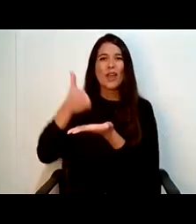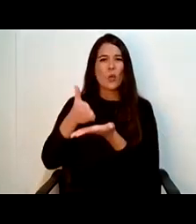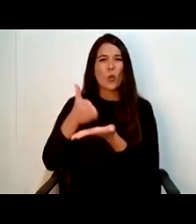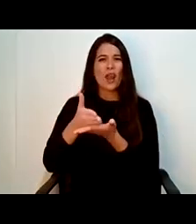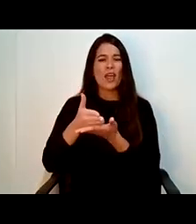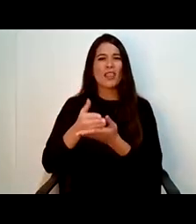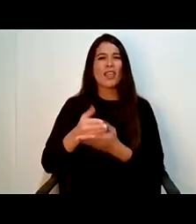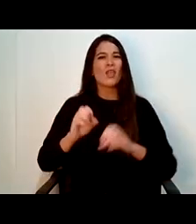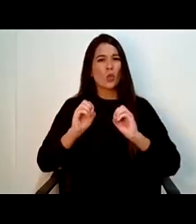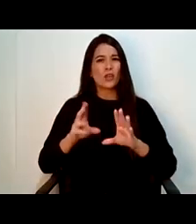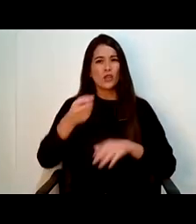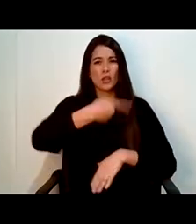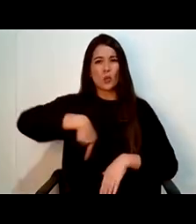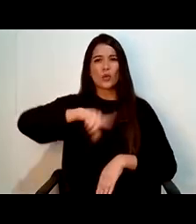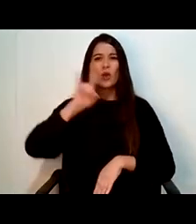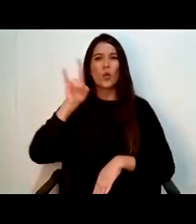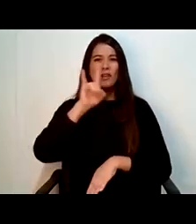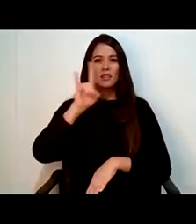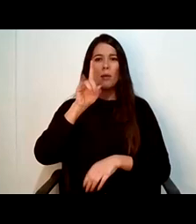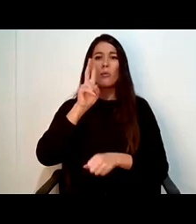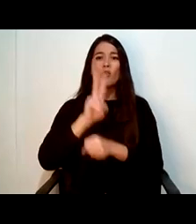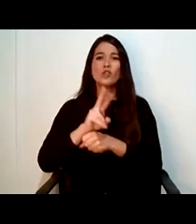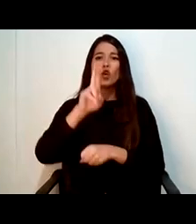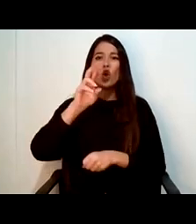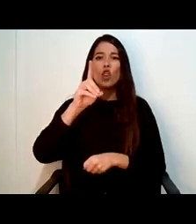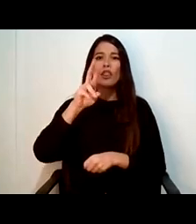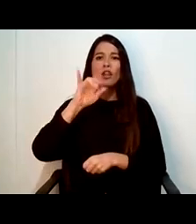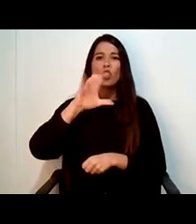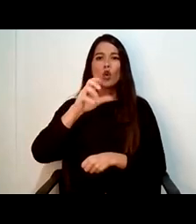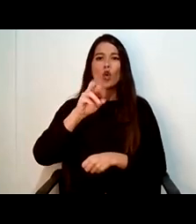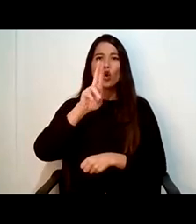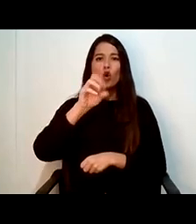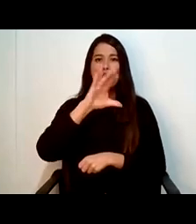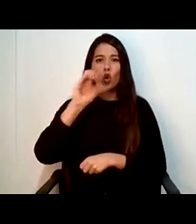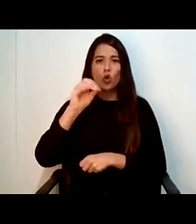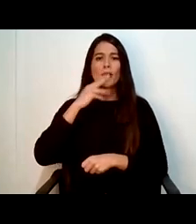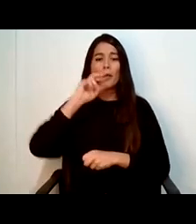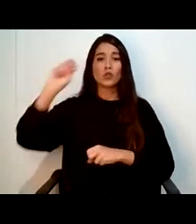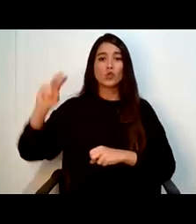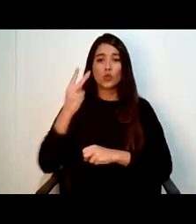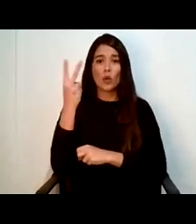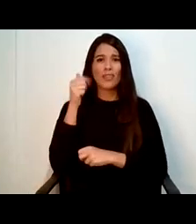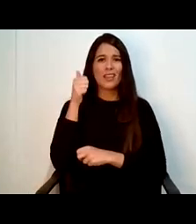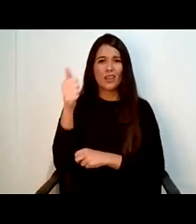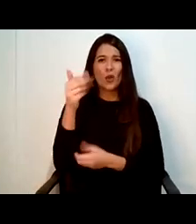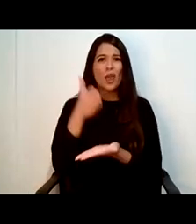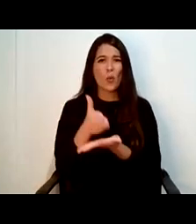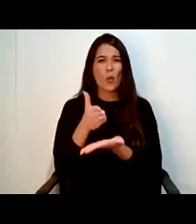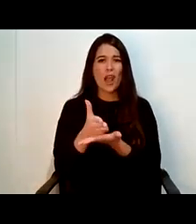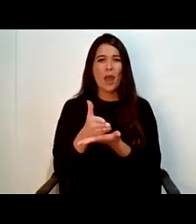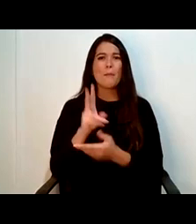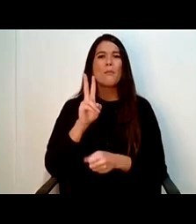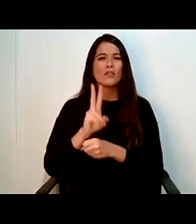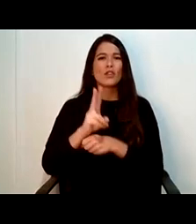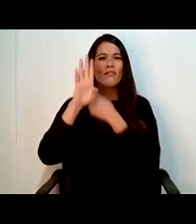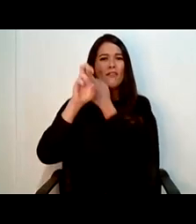de nuestra universidad, el académico Rodrigo Rocco, al subdirector de la Escuela de Educación, el académico